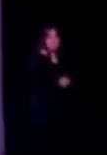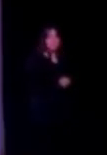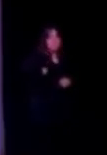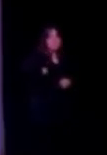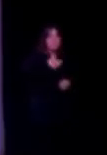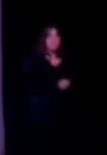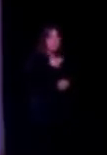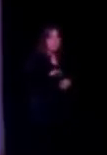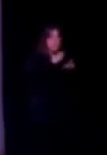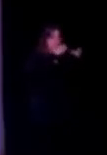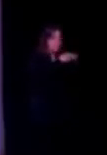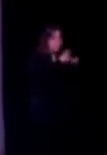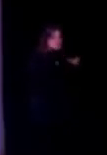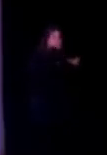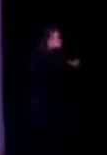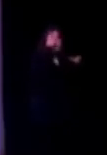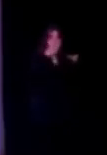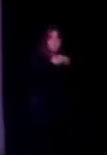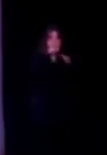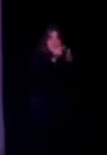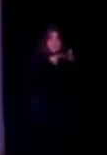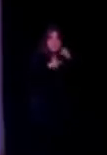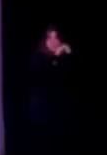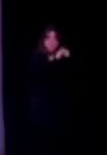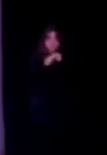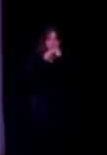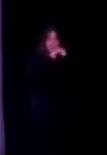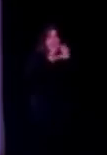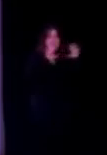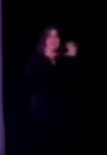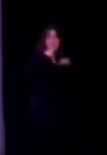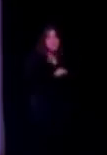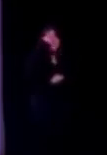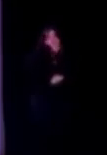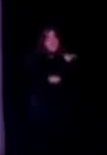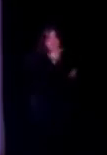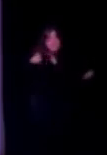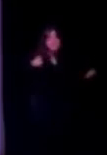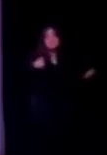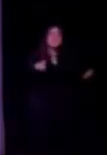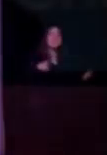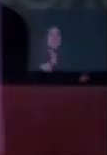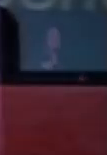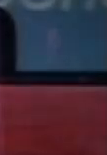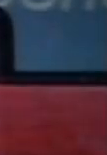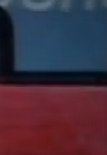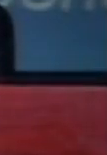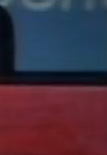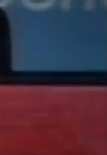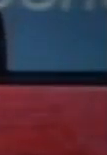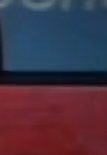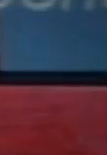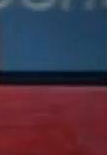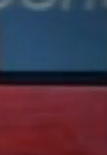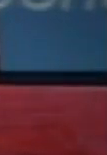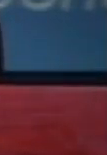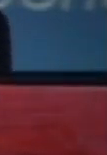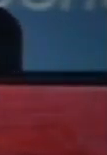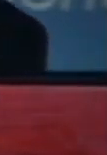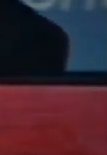grupos de habilidades, pero salen de una manera que tienes conciencia de que no pueden salir de cualquier manera. Por lo tanto, no tendría sentido hacer un grupo de